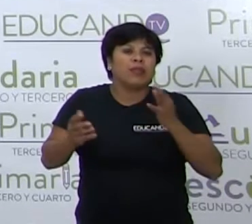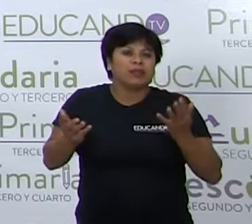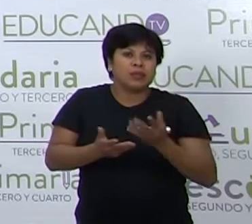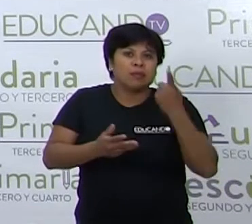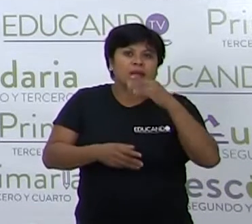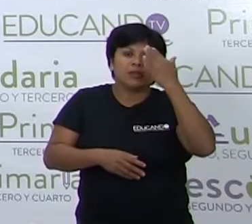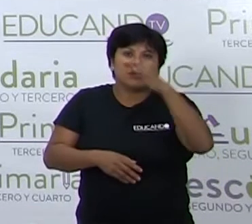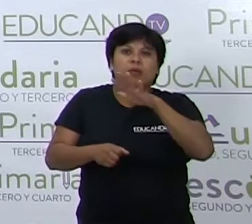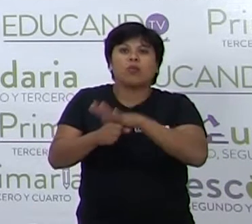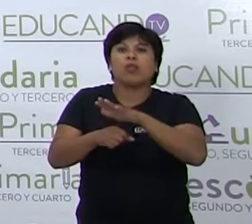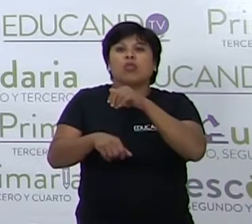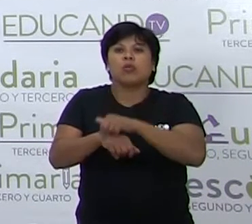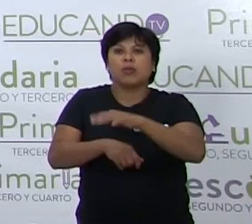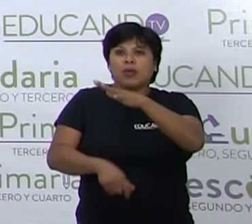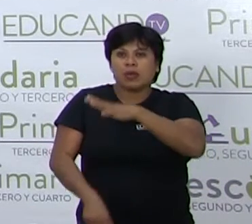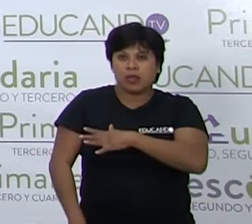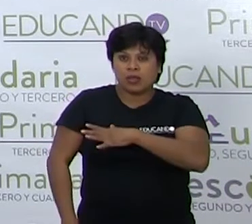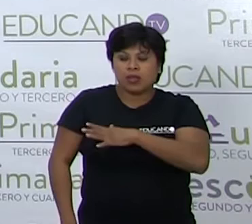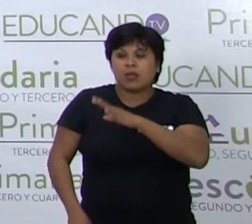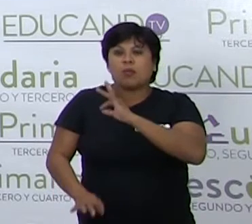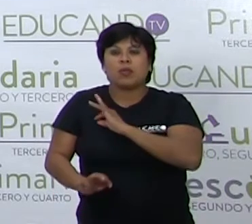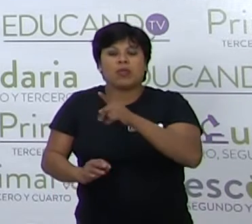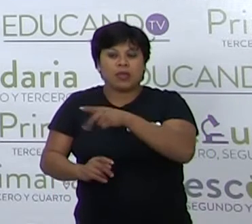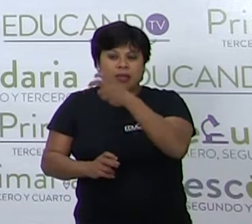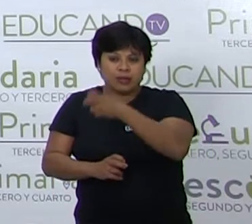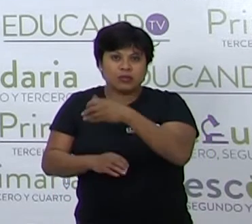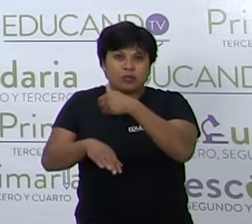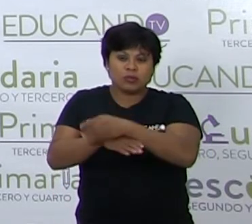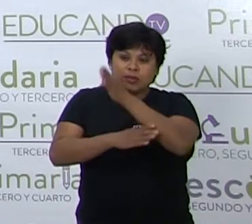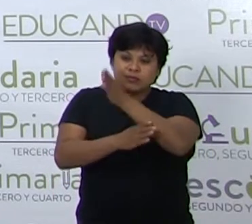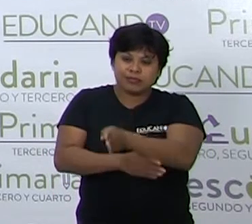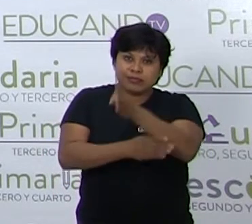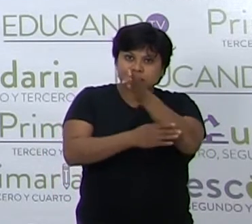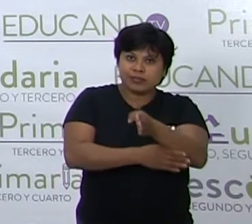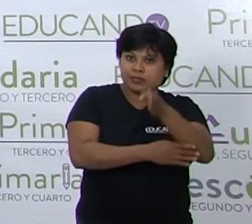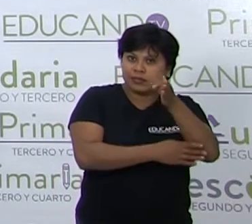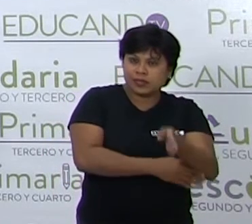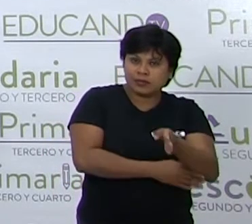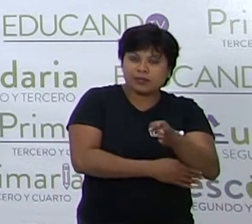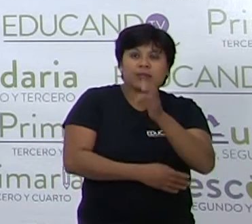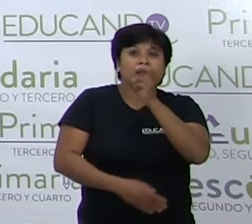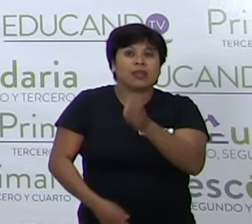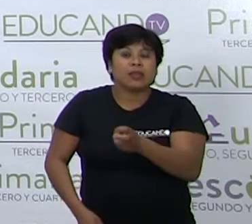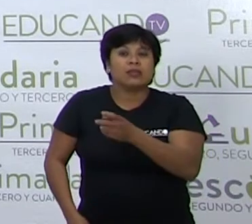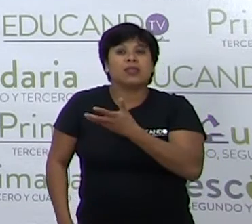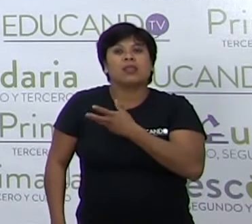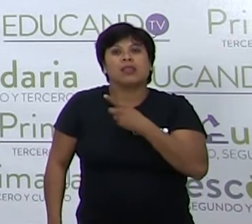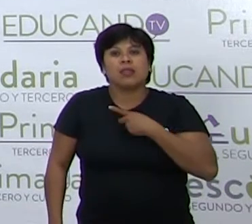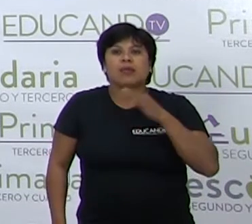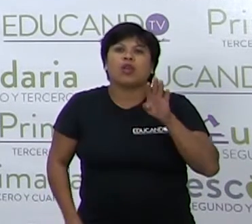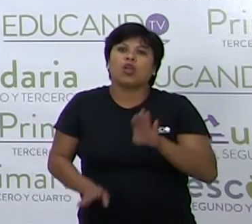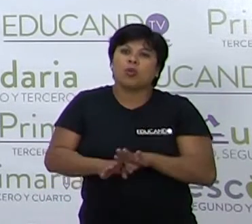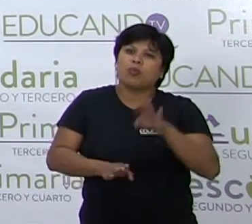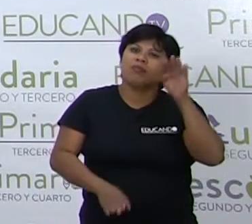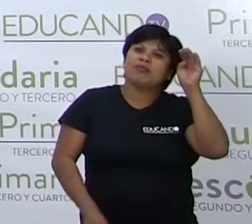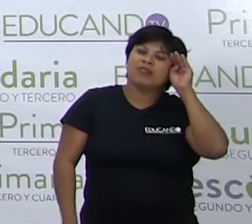qué número va aquí y qué número va acá? Pues tendría que pensar, ¿verdad?